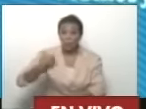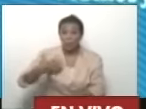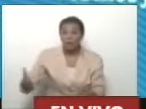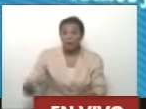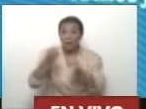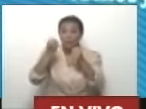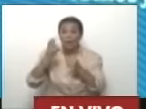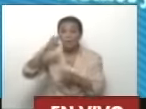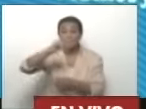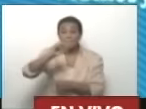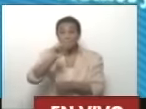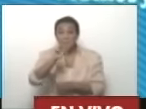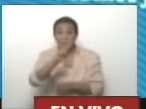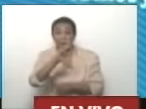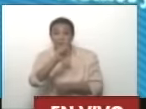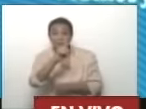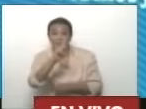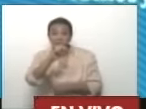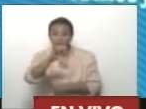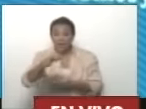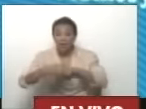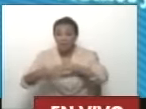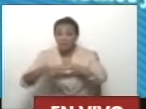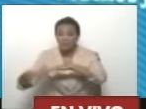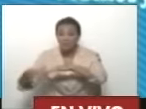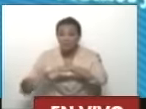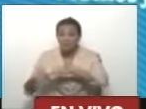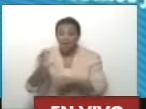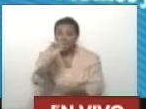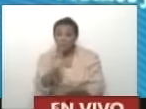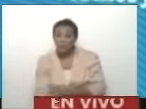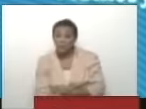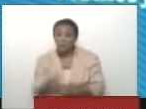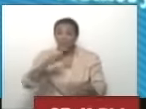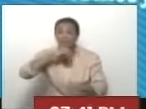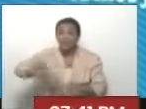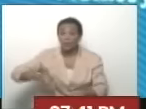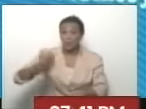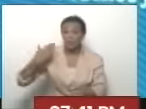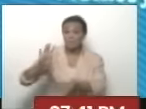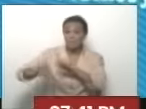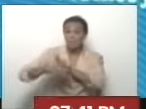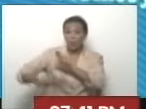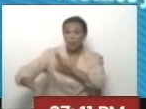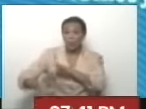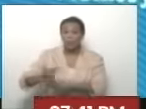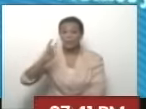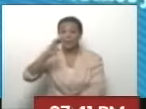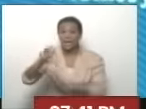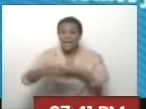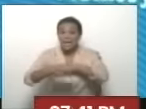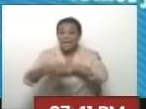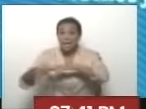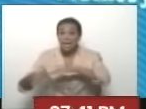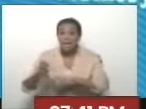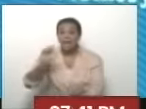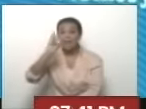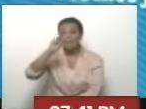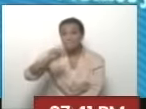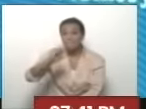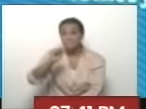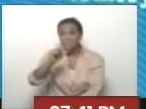Malvinas, las Islas Sandwich del Sur y los derechos históricos de Argentina sobre las Malvinas. Y algún día lo